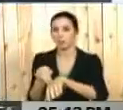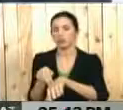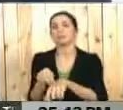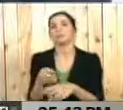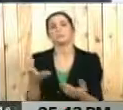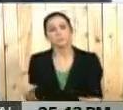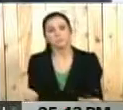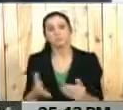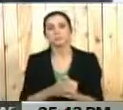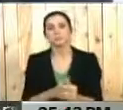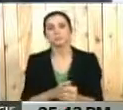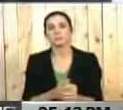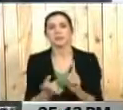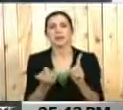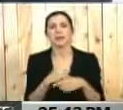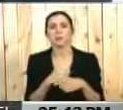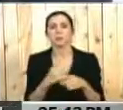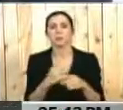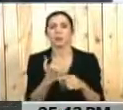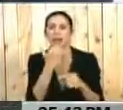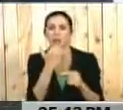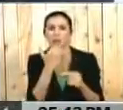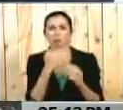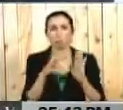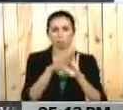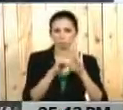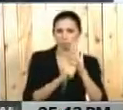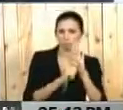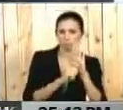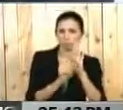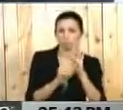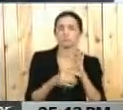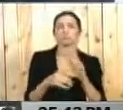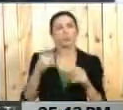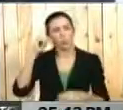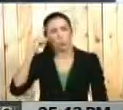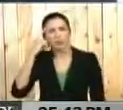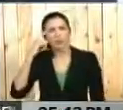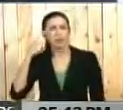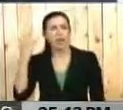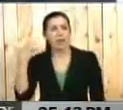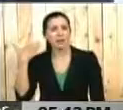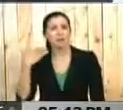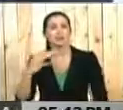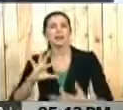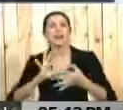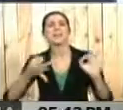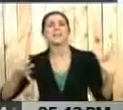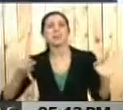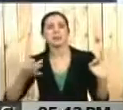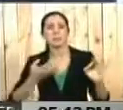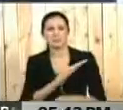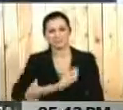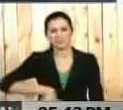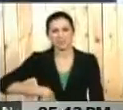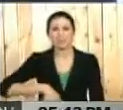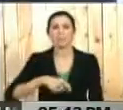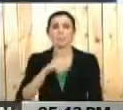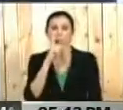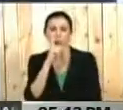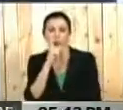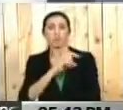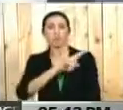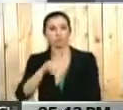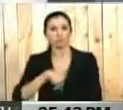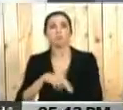caso de la enmienda, seguramente tú recordarás, cuando en cadena nacional con el presidente Maduro,